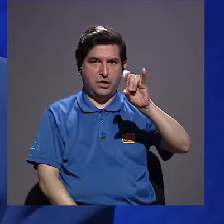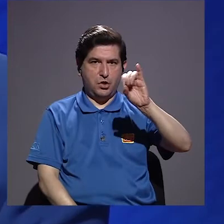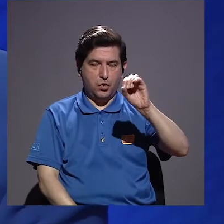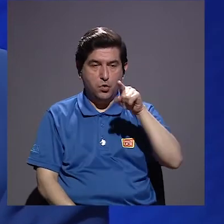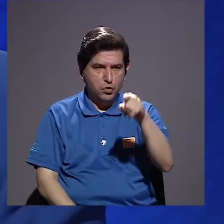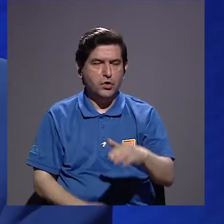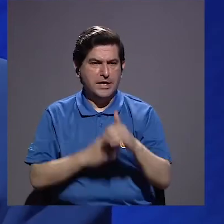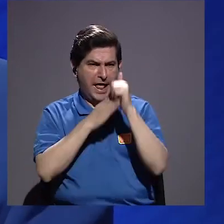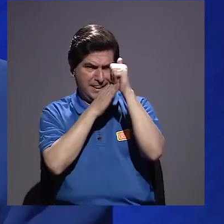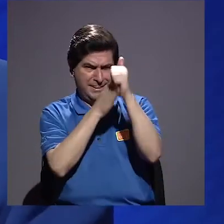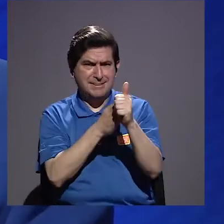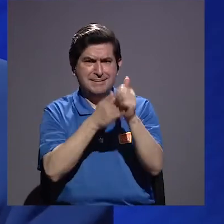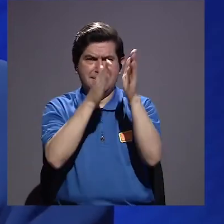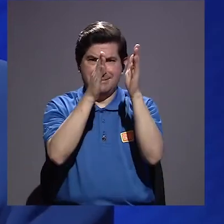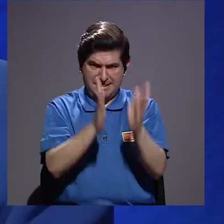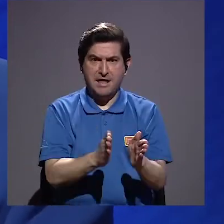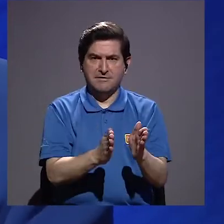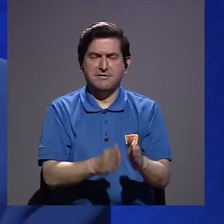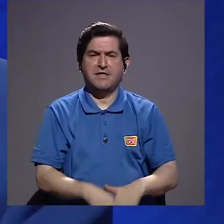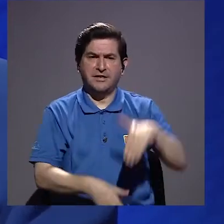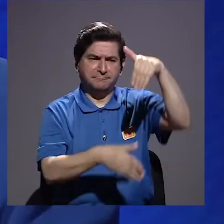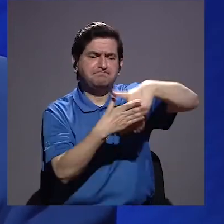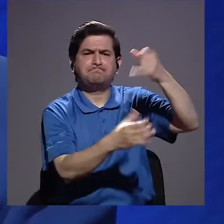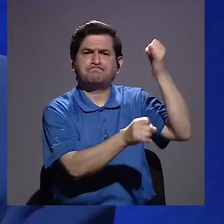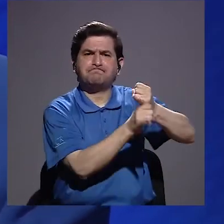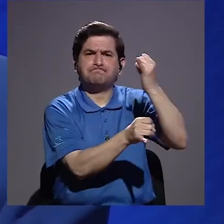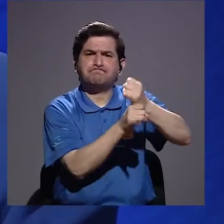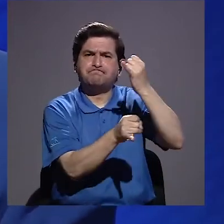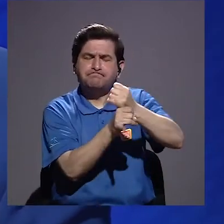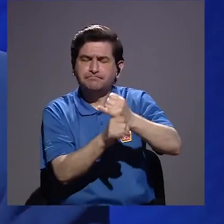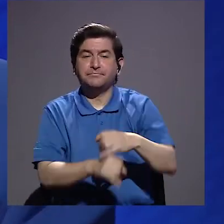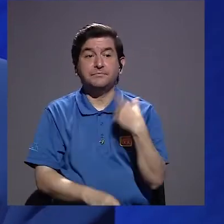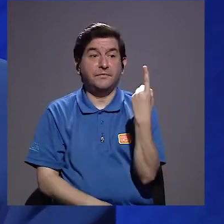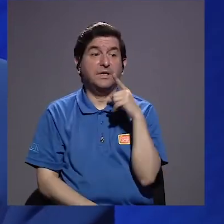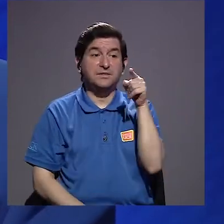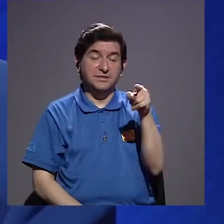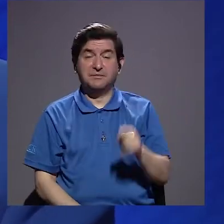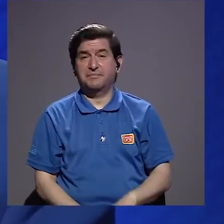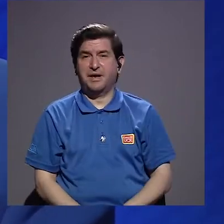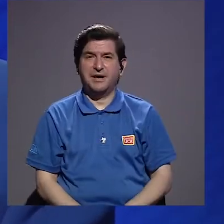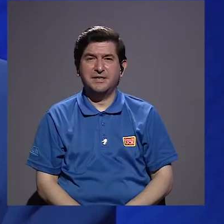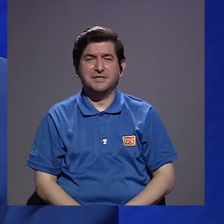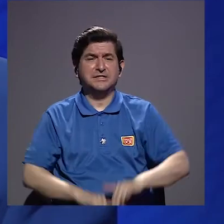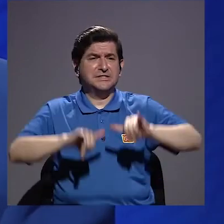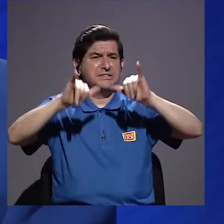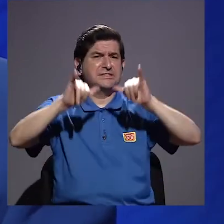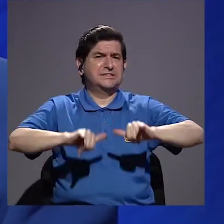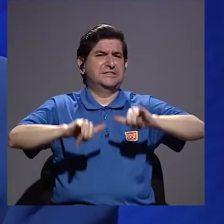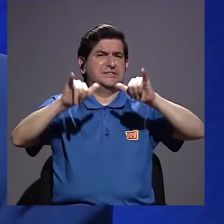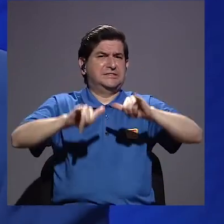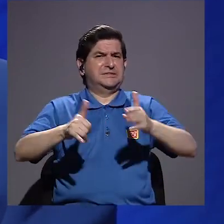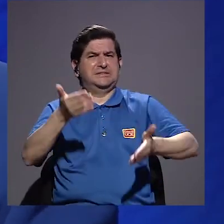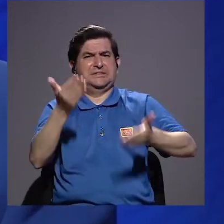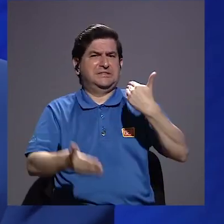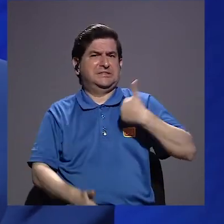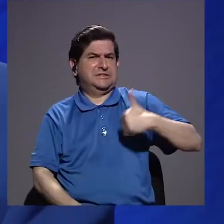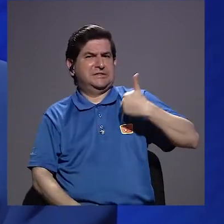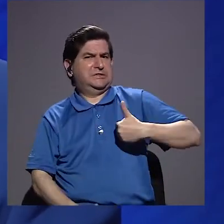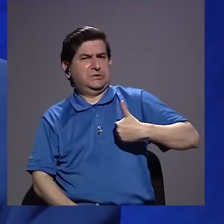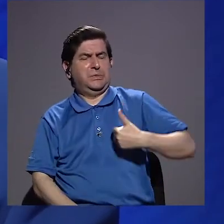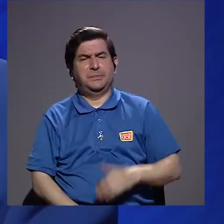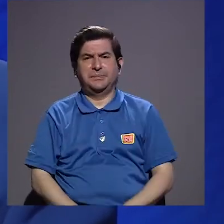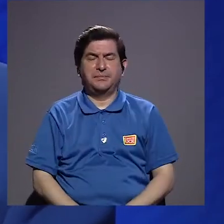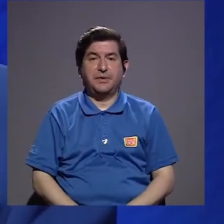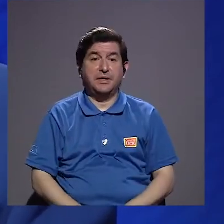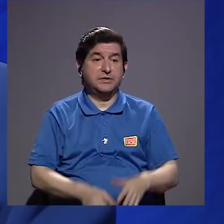pionera al introducirse en instituciones marcadas siempre por su permanencia con